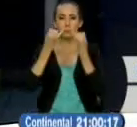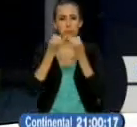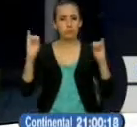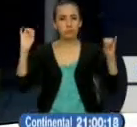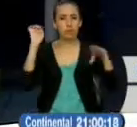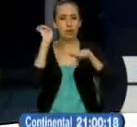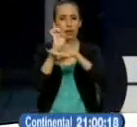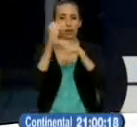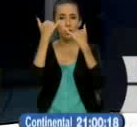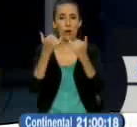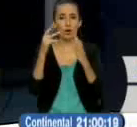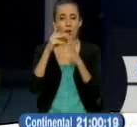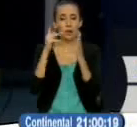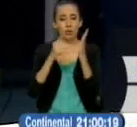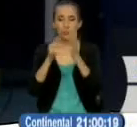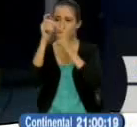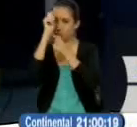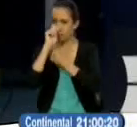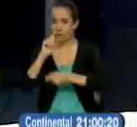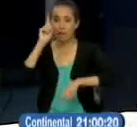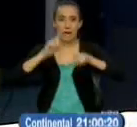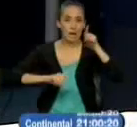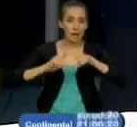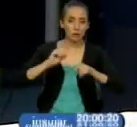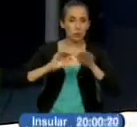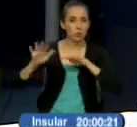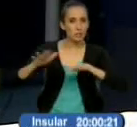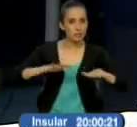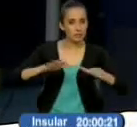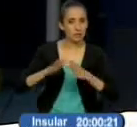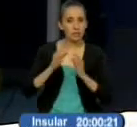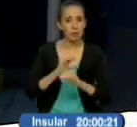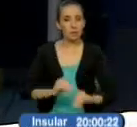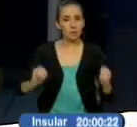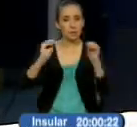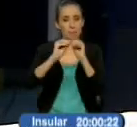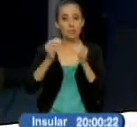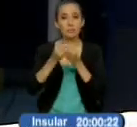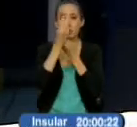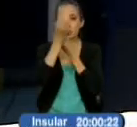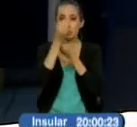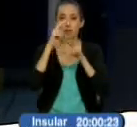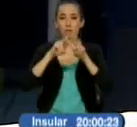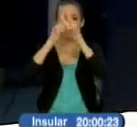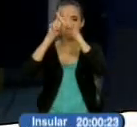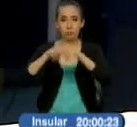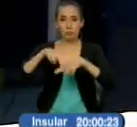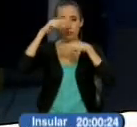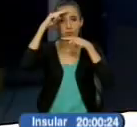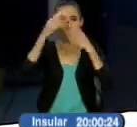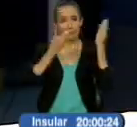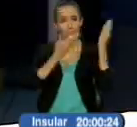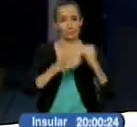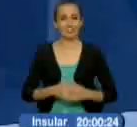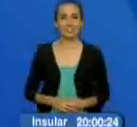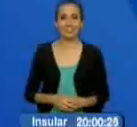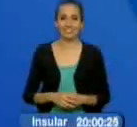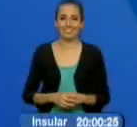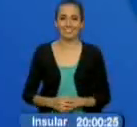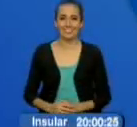capital se conmemoró este momento histórico con diferentes eventos. Más adelante les contamos, vamos a revisar ahora los titulares.